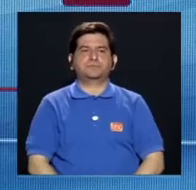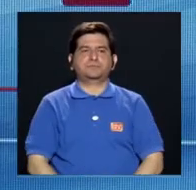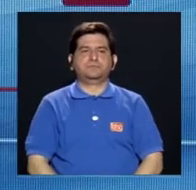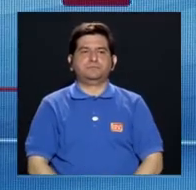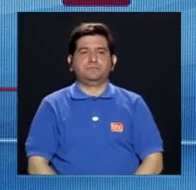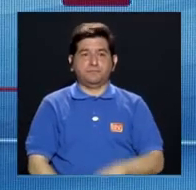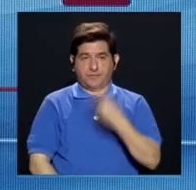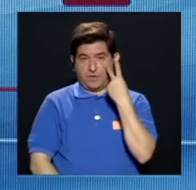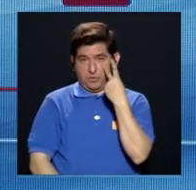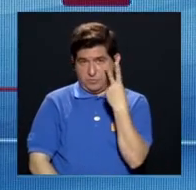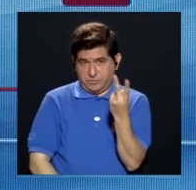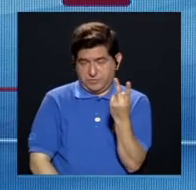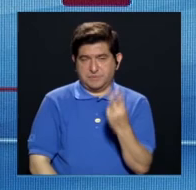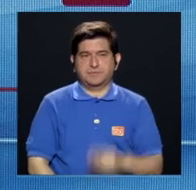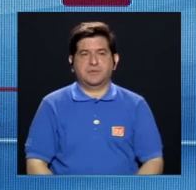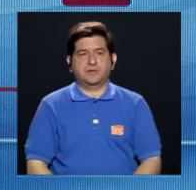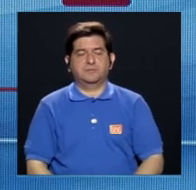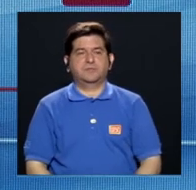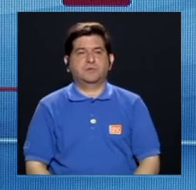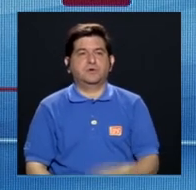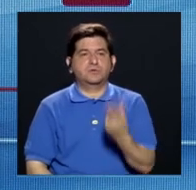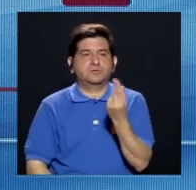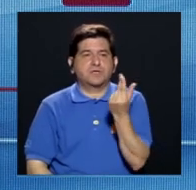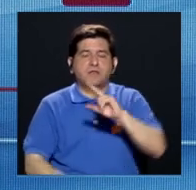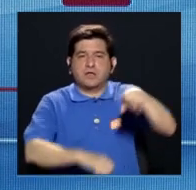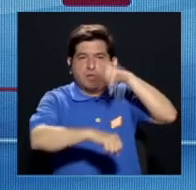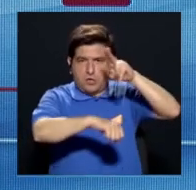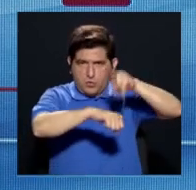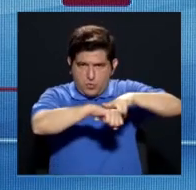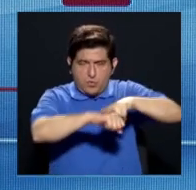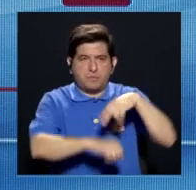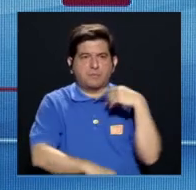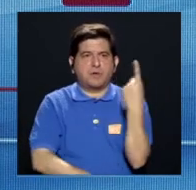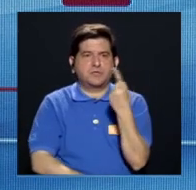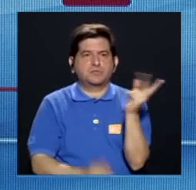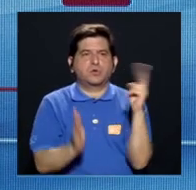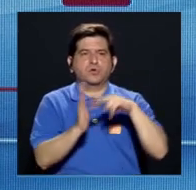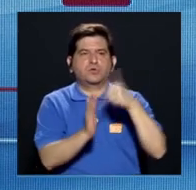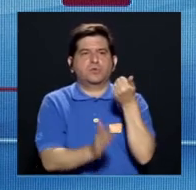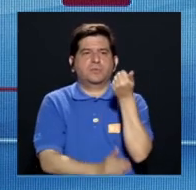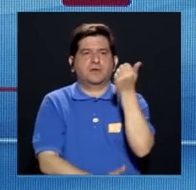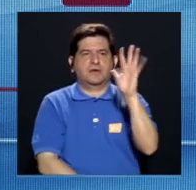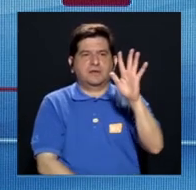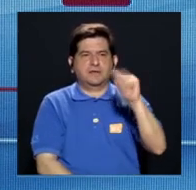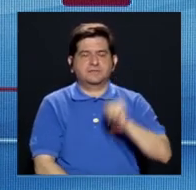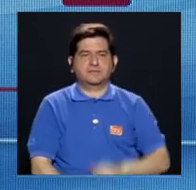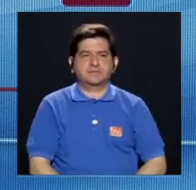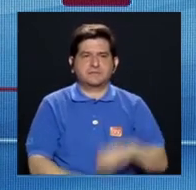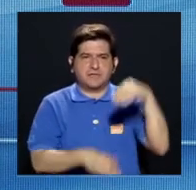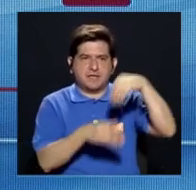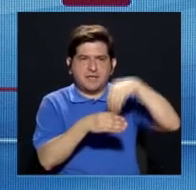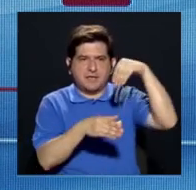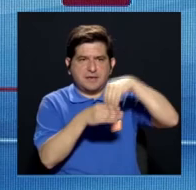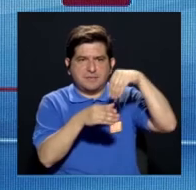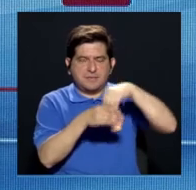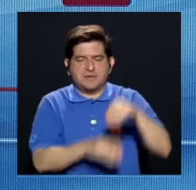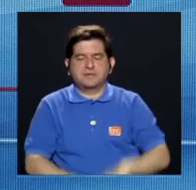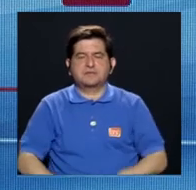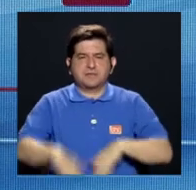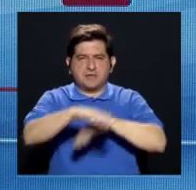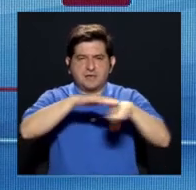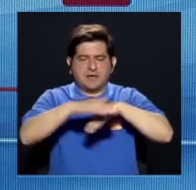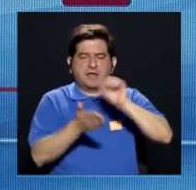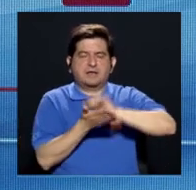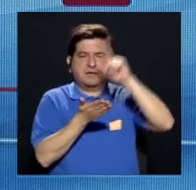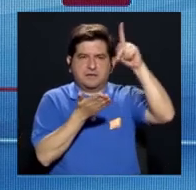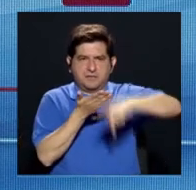Como podemos ver, de fondos ordinarios, solo en el 2015 invertimos en la sede de